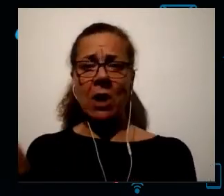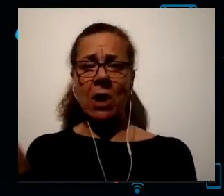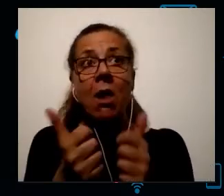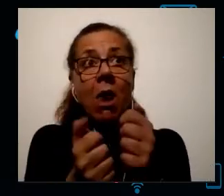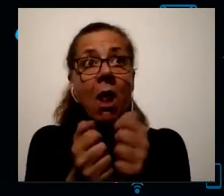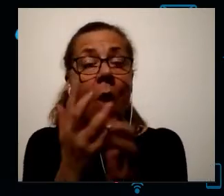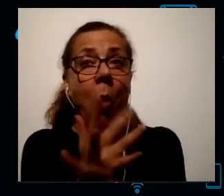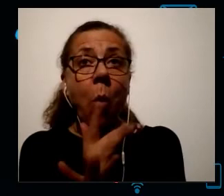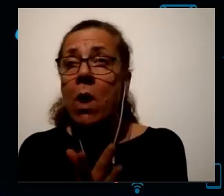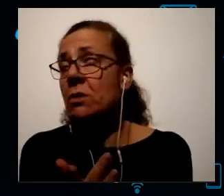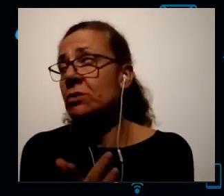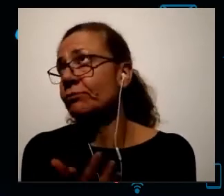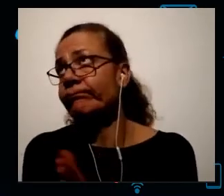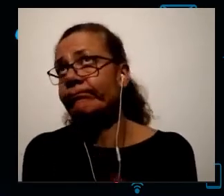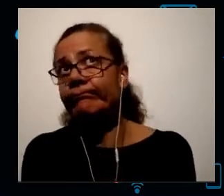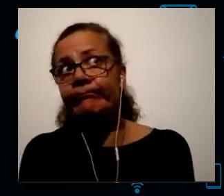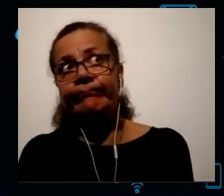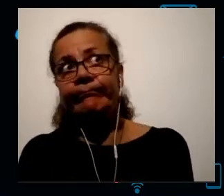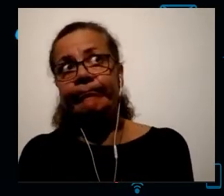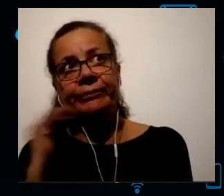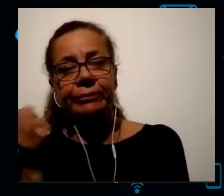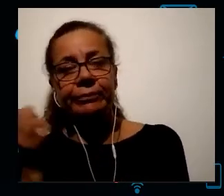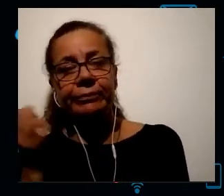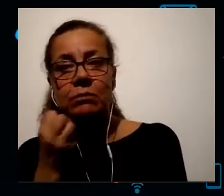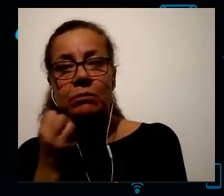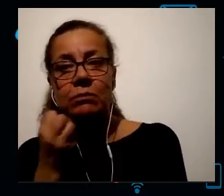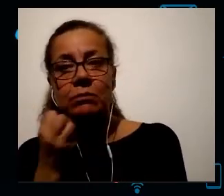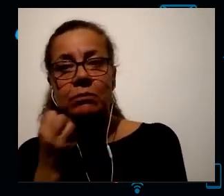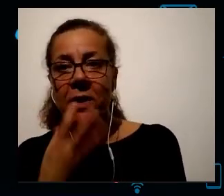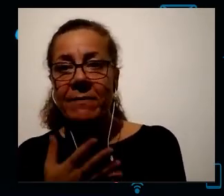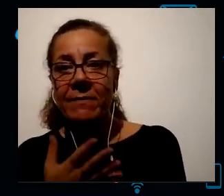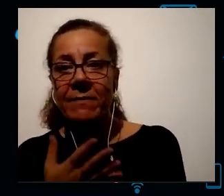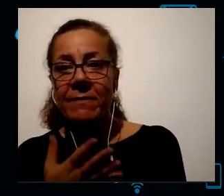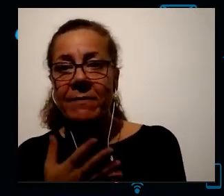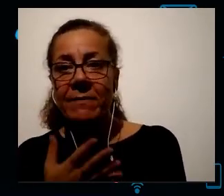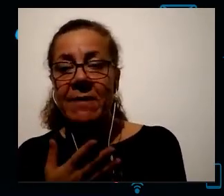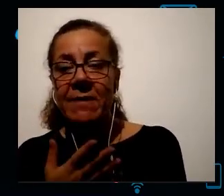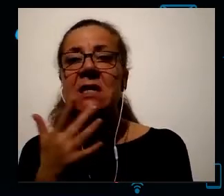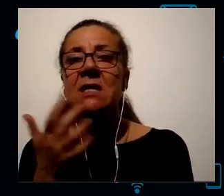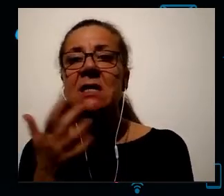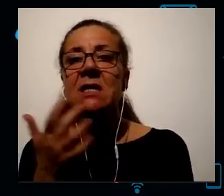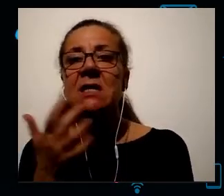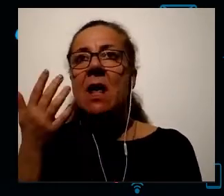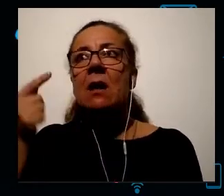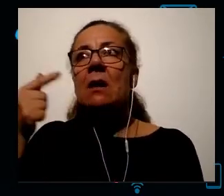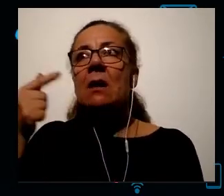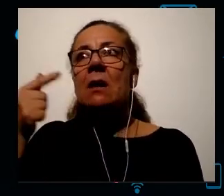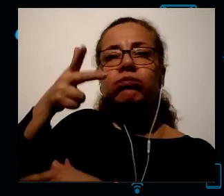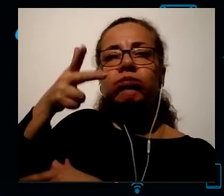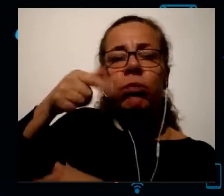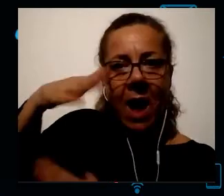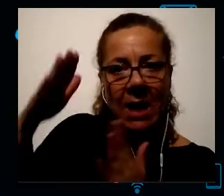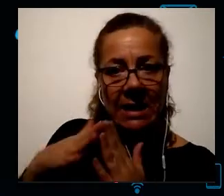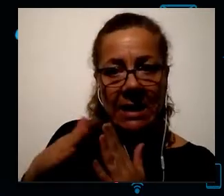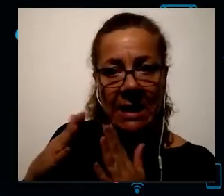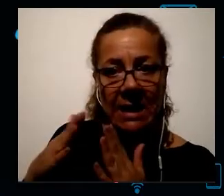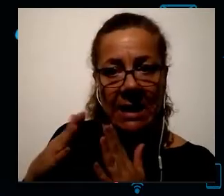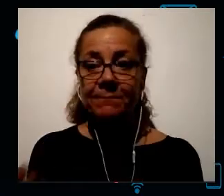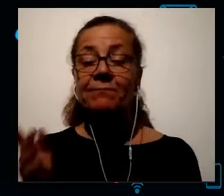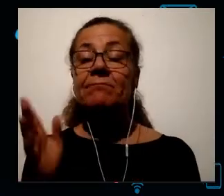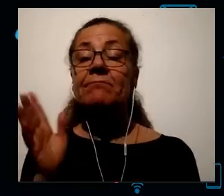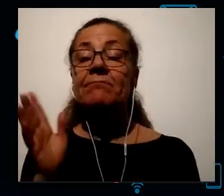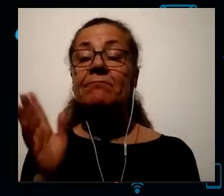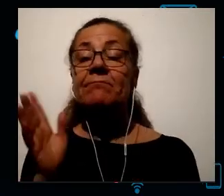utilizar o no si es el mago del noche del proyector en casa o lo que sea no es cierto que a veces